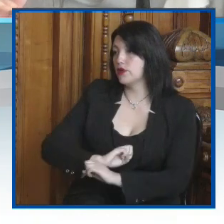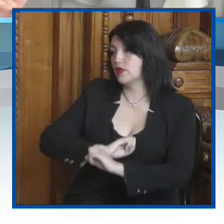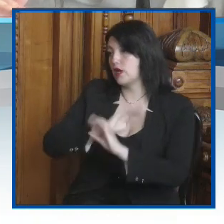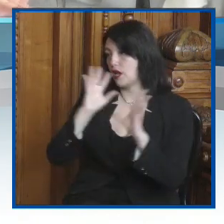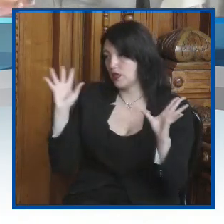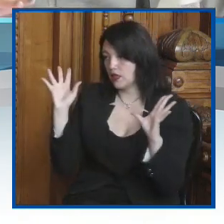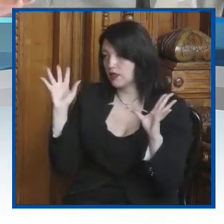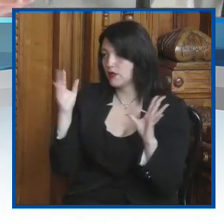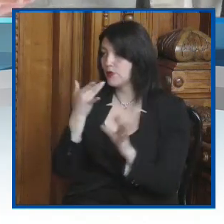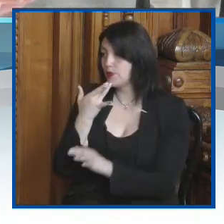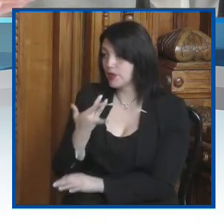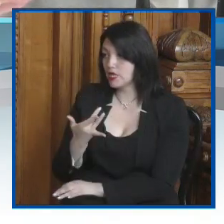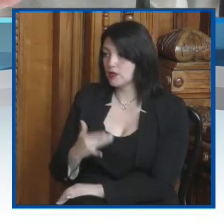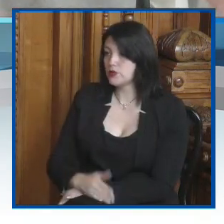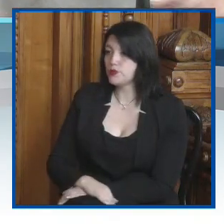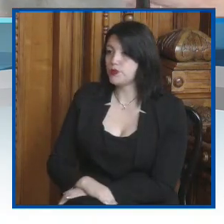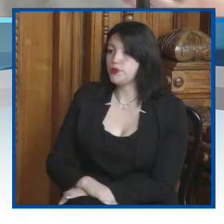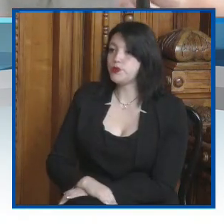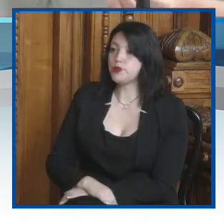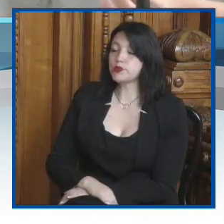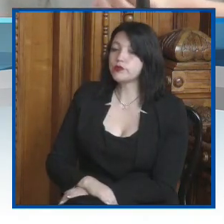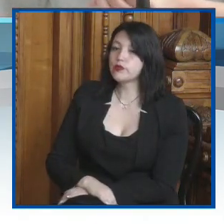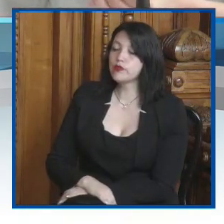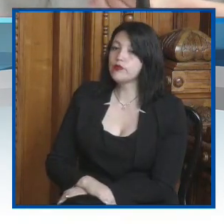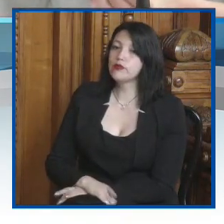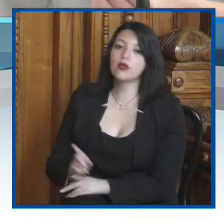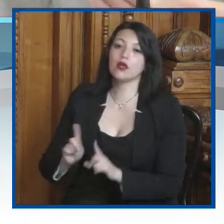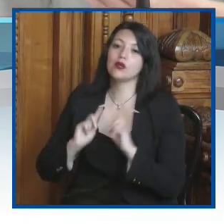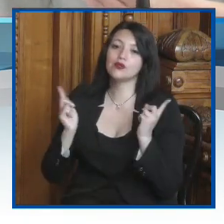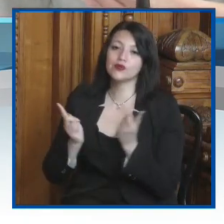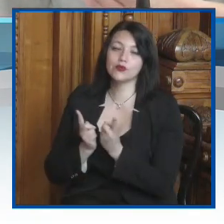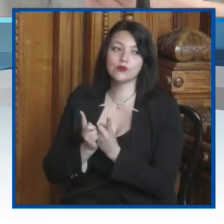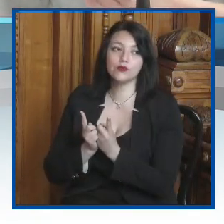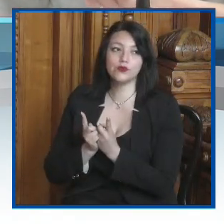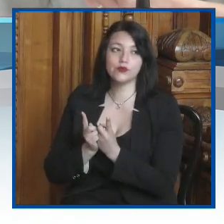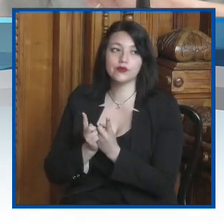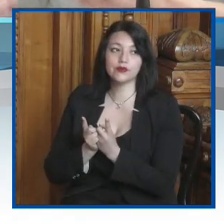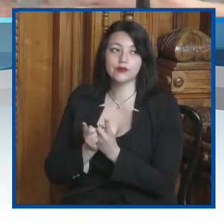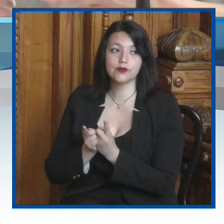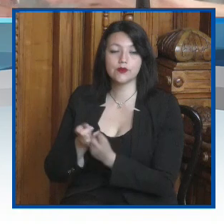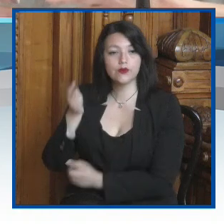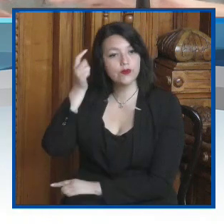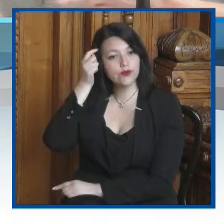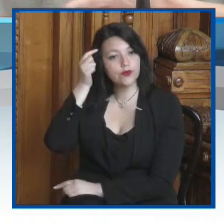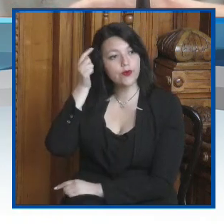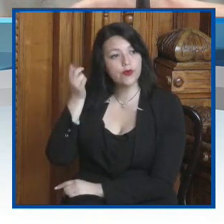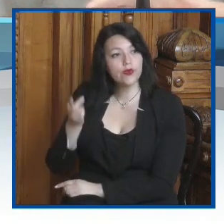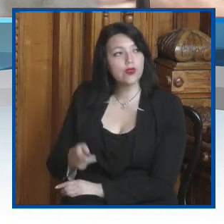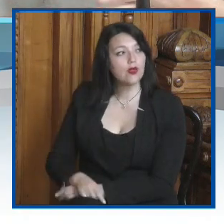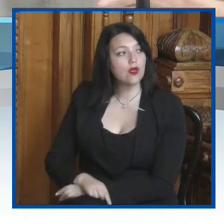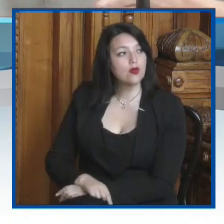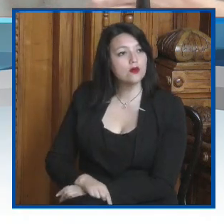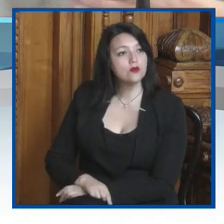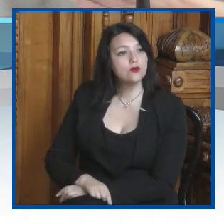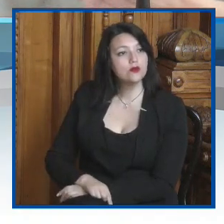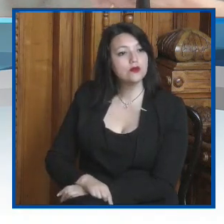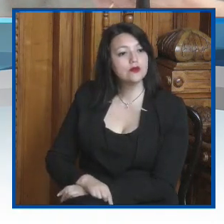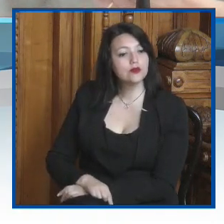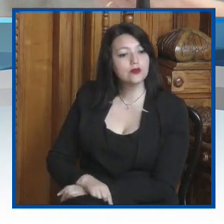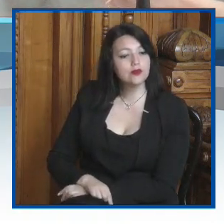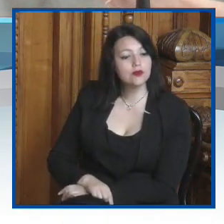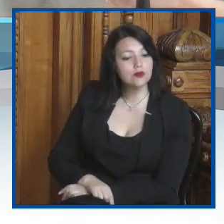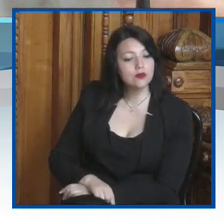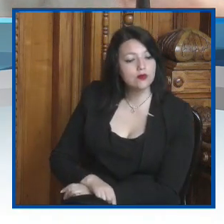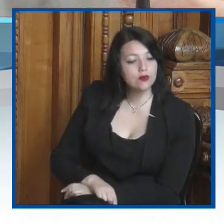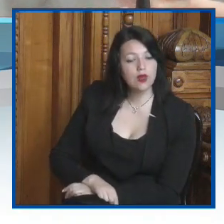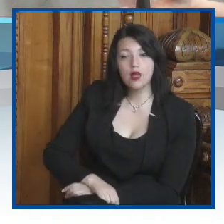¿Y por qué? Porque si nosotros pensamos en que Tenemos, por ejemplo, un juicio por jurados, donde